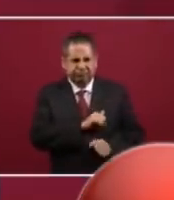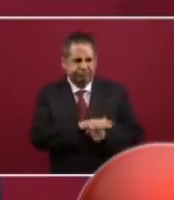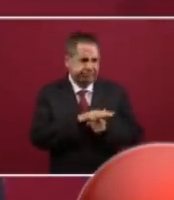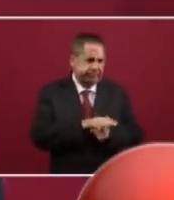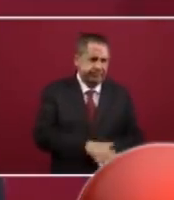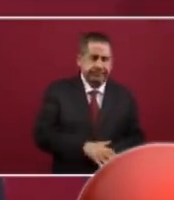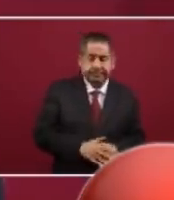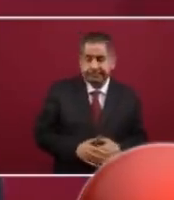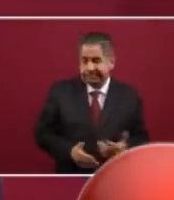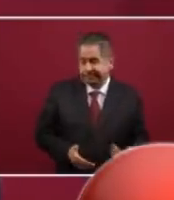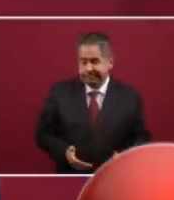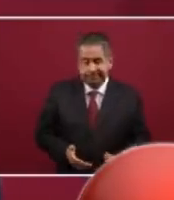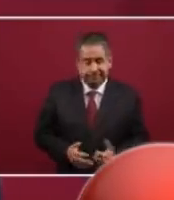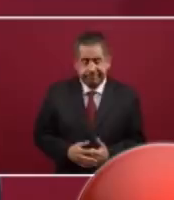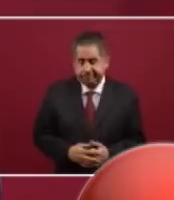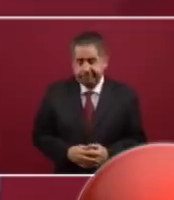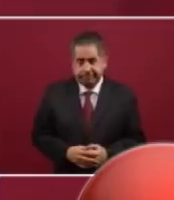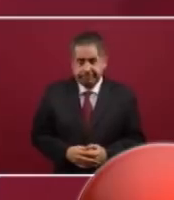por